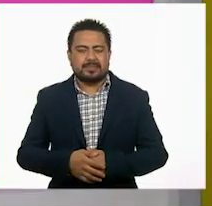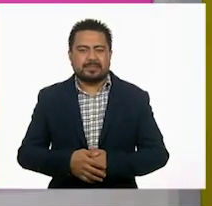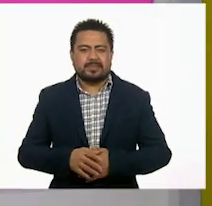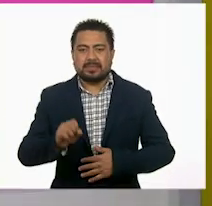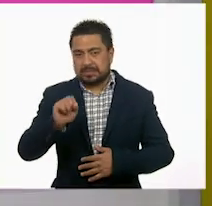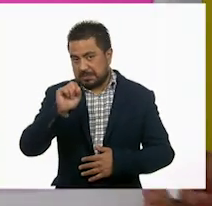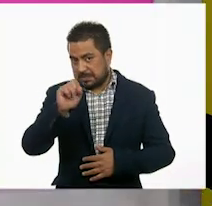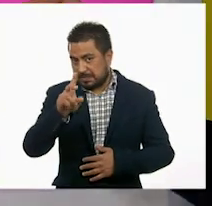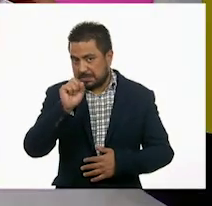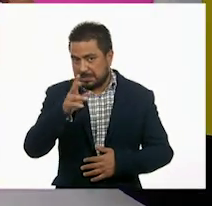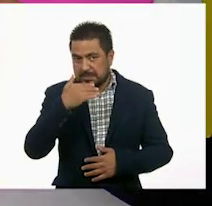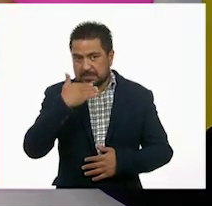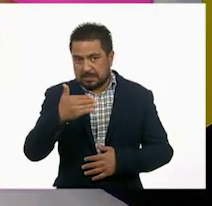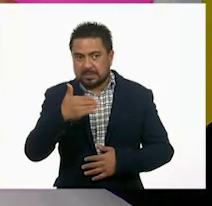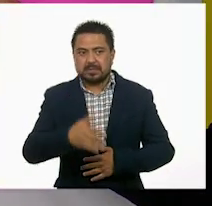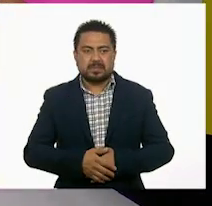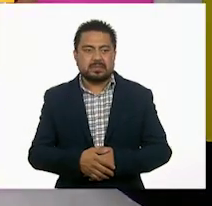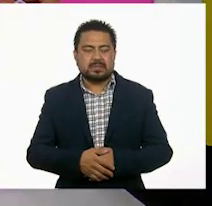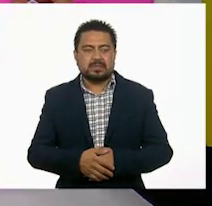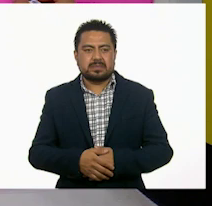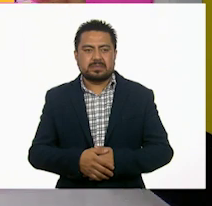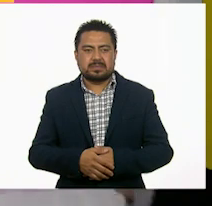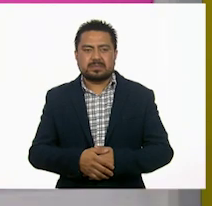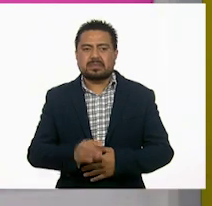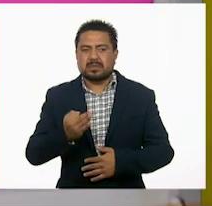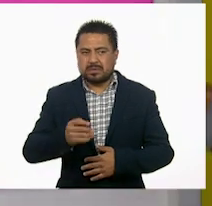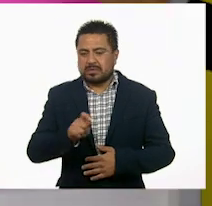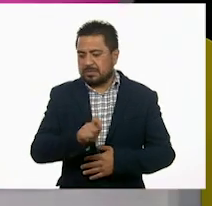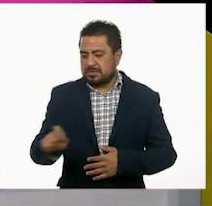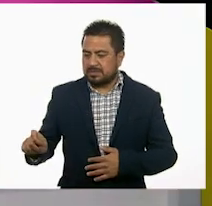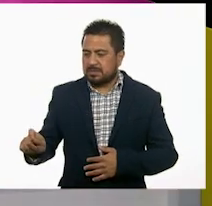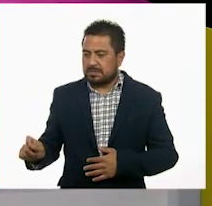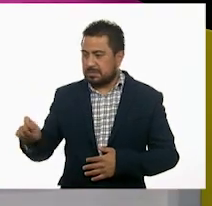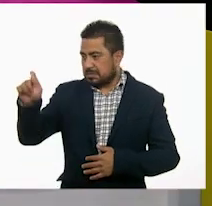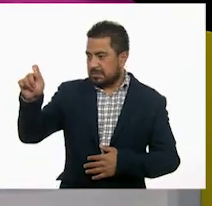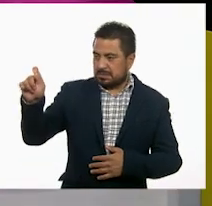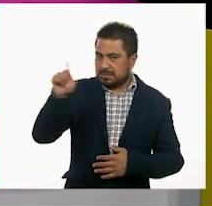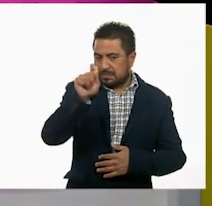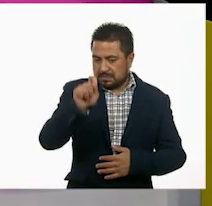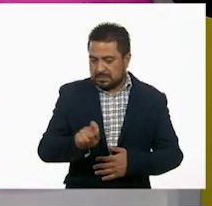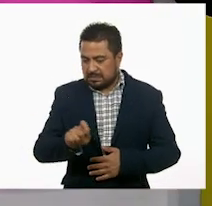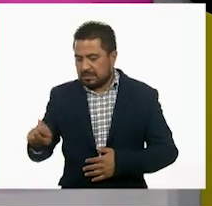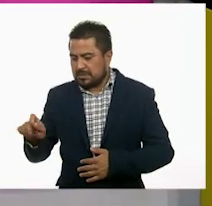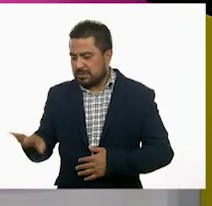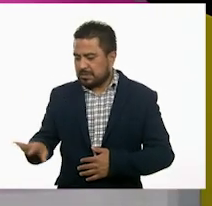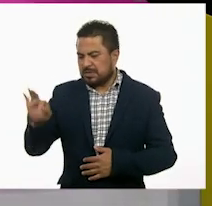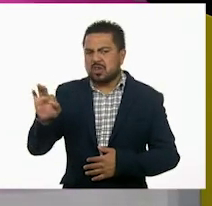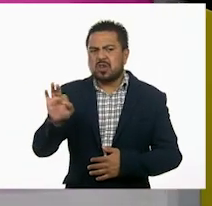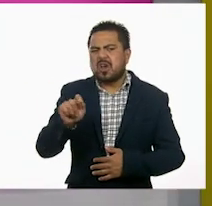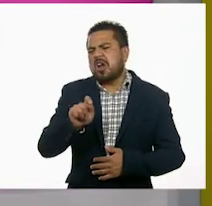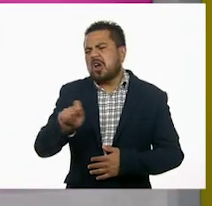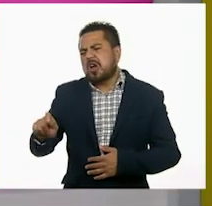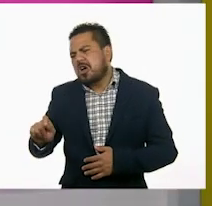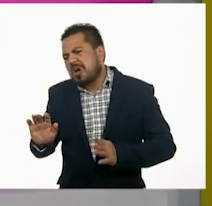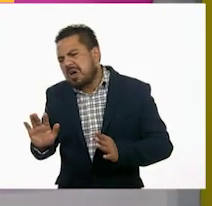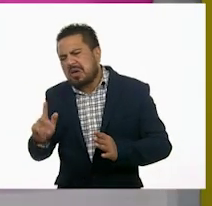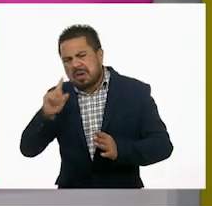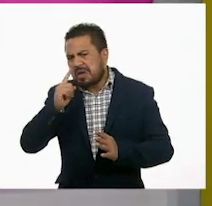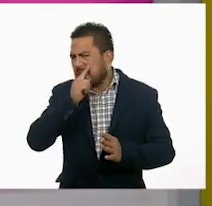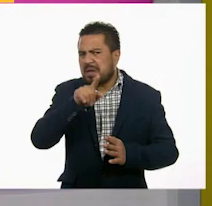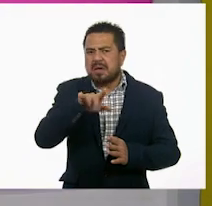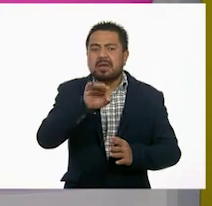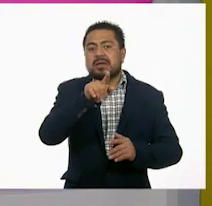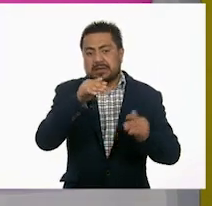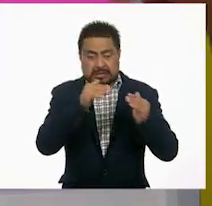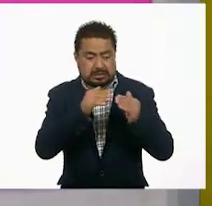24, muy bien. Ok. Ándale, enciérralo. O subráyalo, como sea. También en casa.